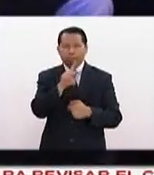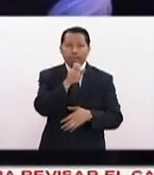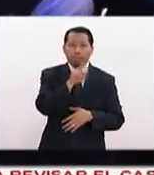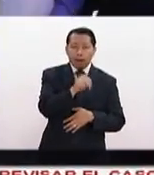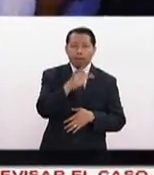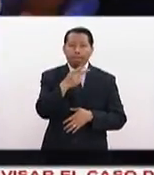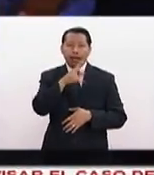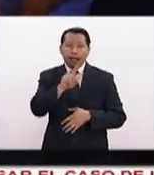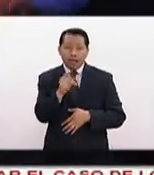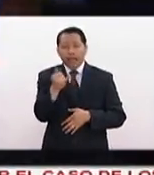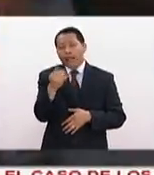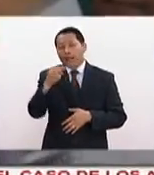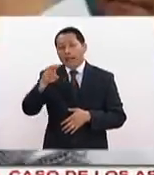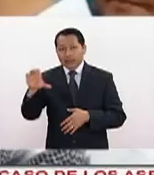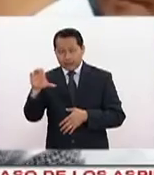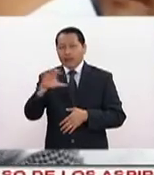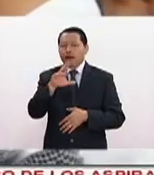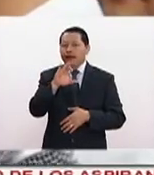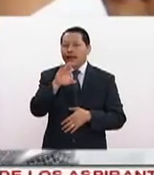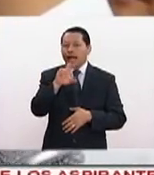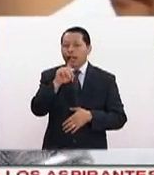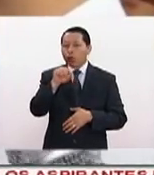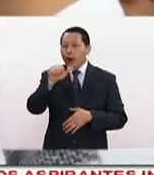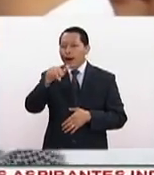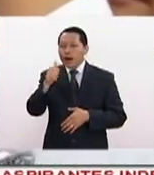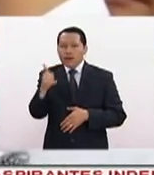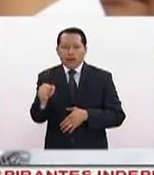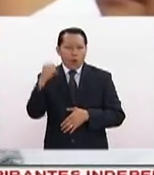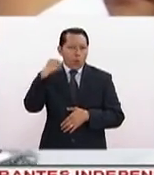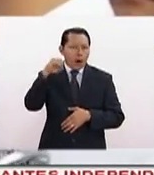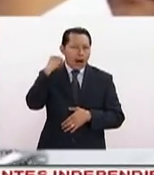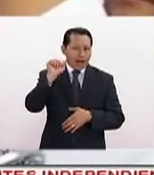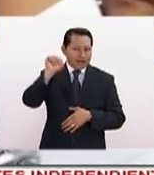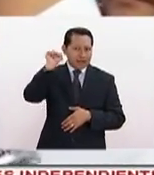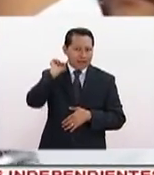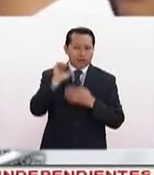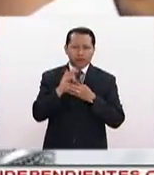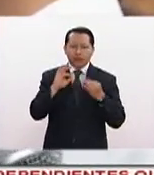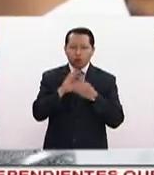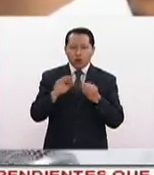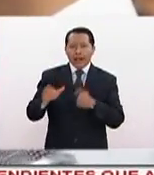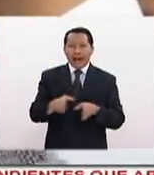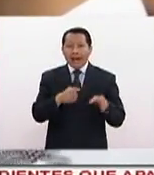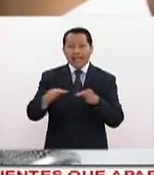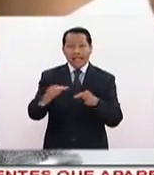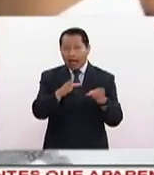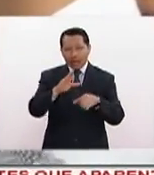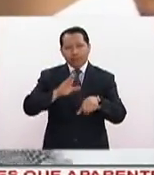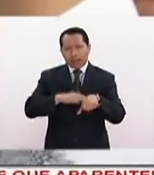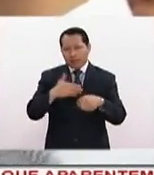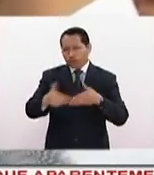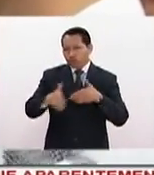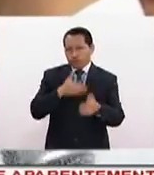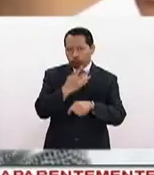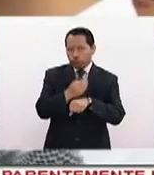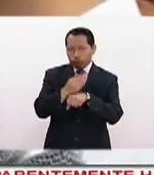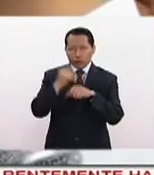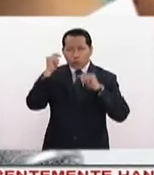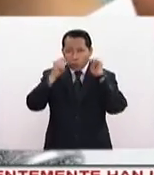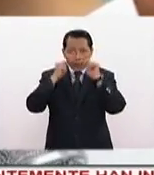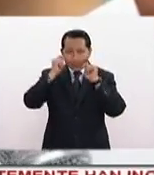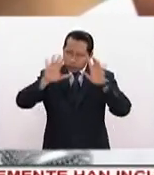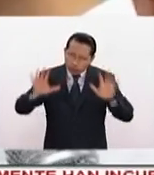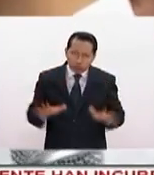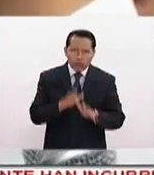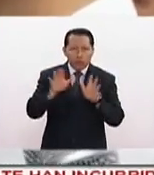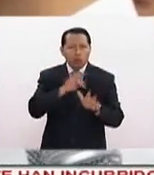y Movimiento Ciudadano, Ricardo Anaya, desde Oaxaca el sábado prometió modernizar las carreteras e impulsar el turismo para mejorar la economía de